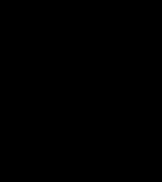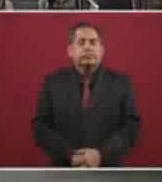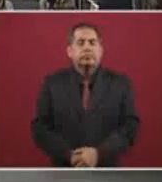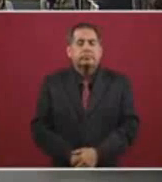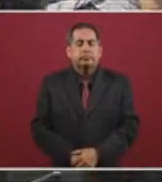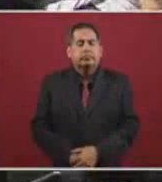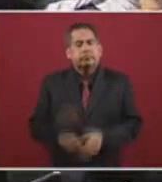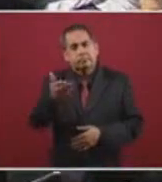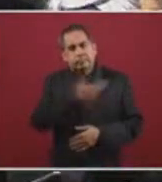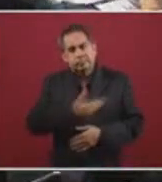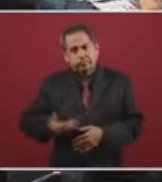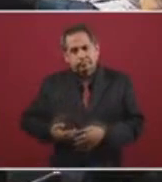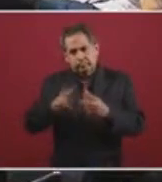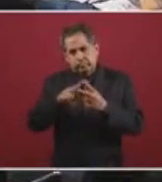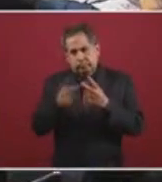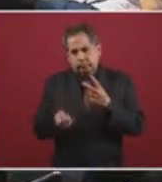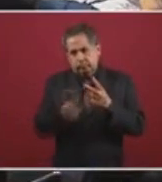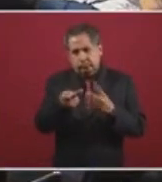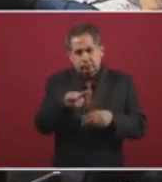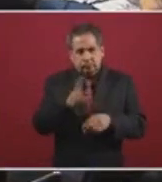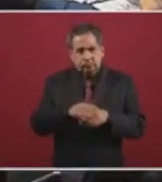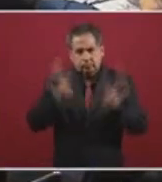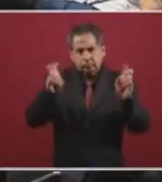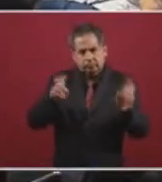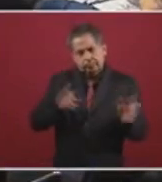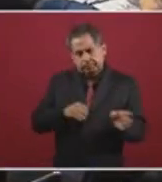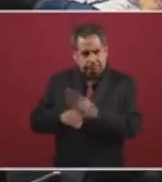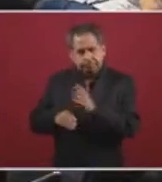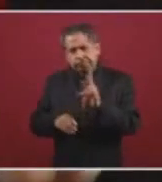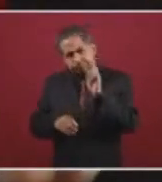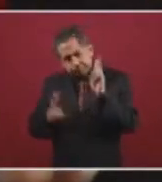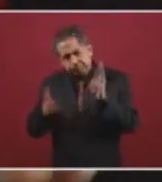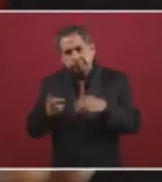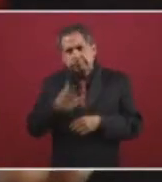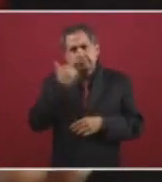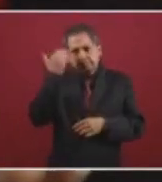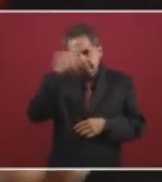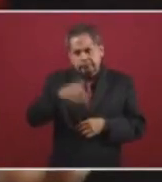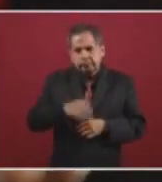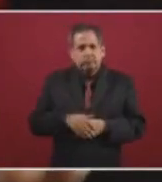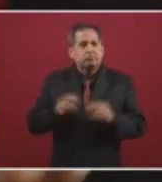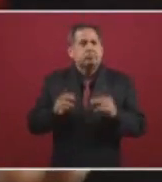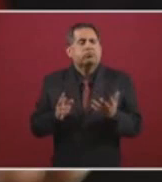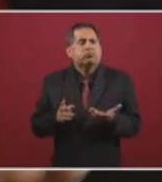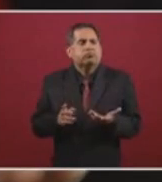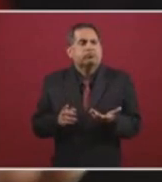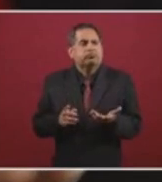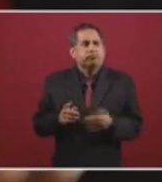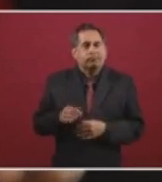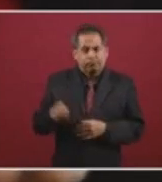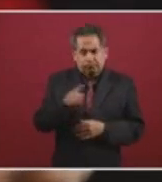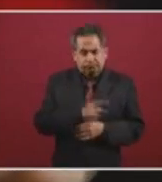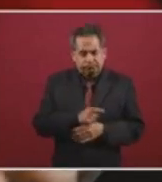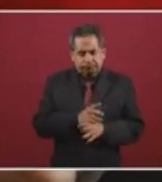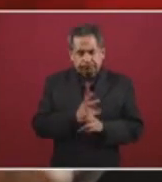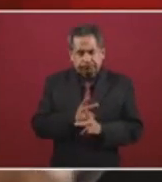Para el presidente, dos cuestiones, presidente, son fuera de tema, pero me gustaría saber cuál es el nivel de tolerancia que tiene el